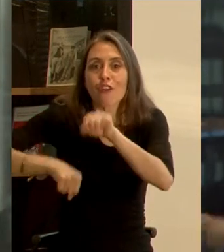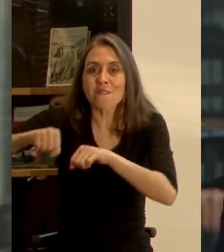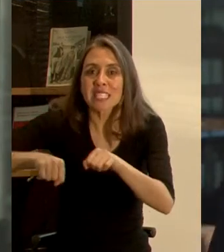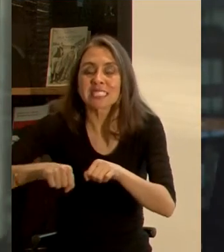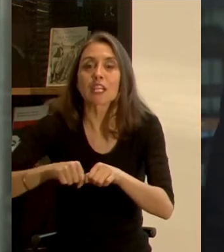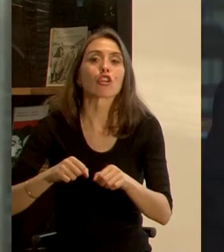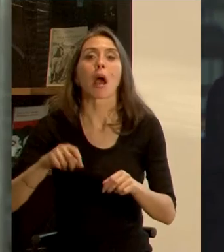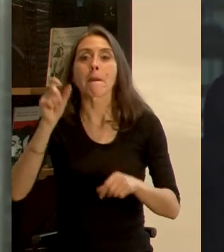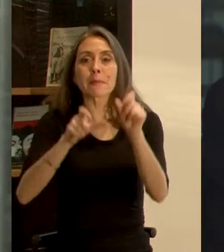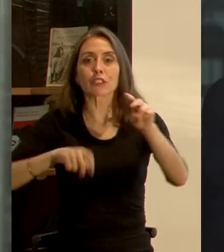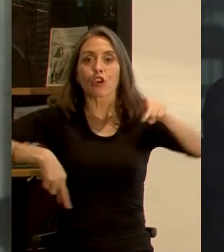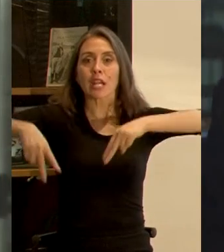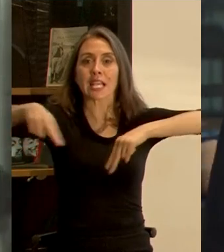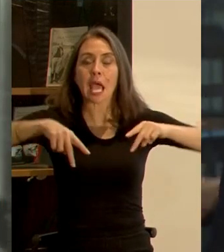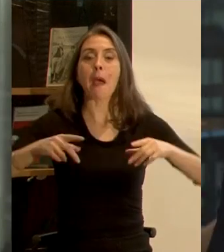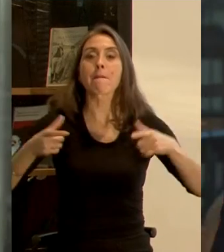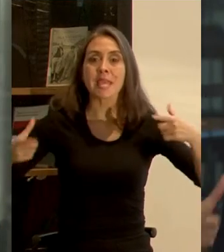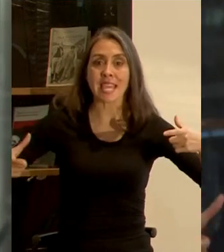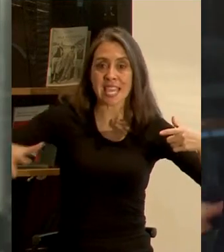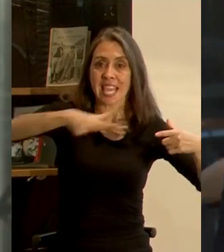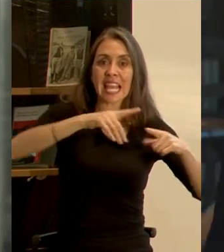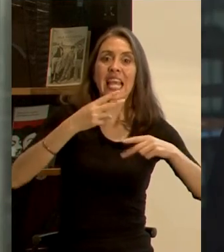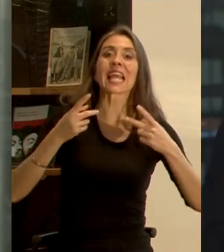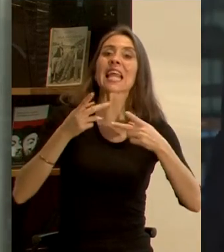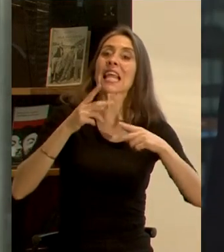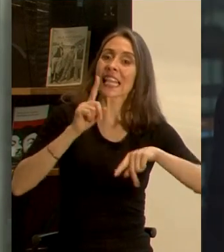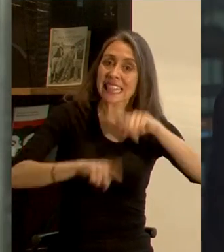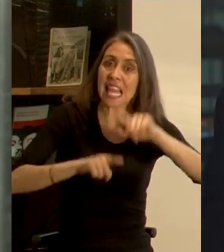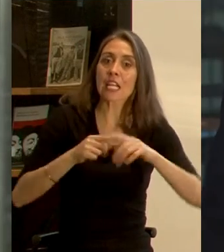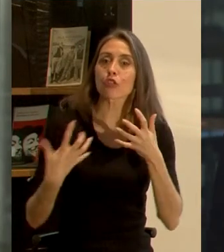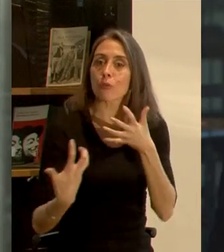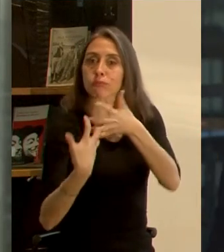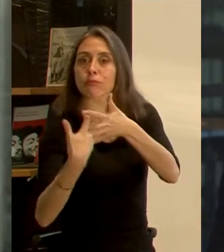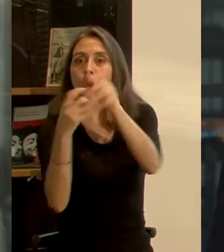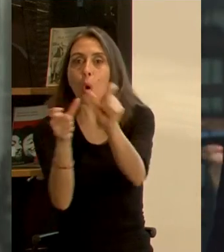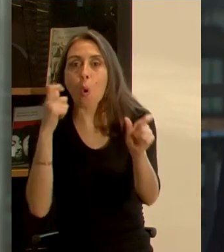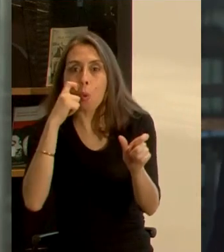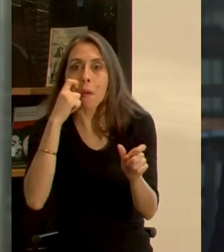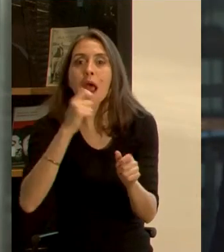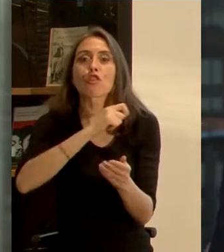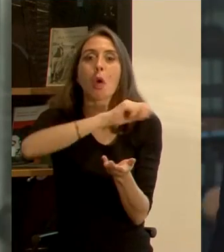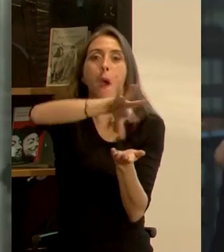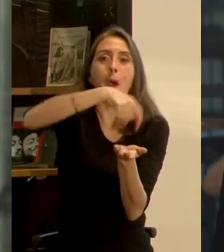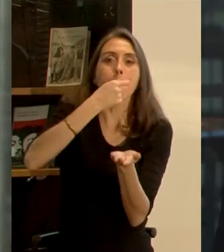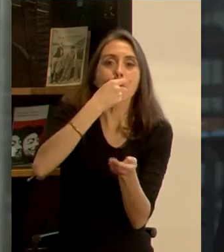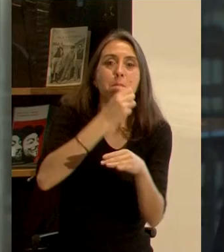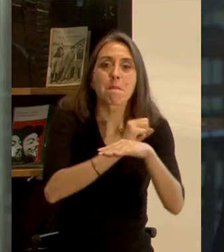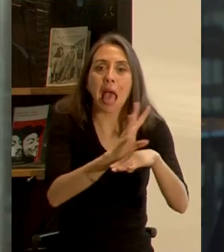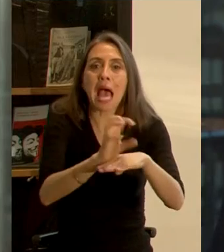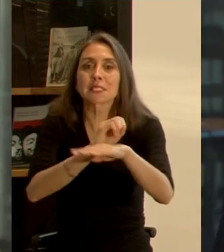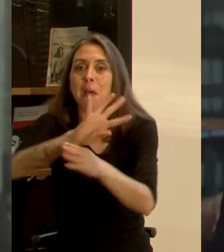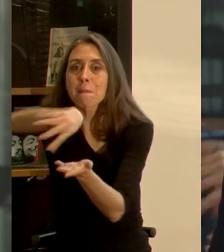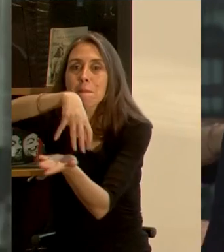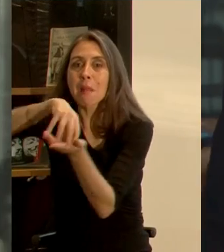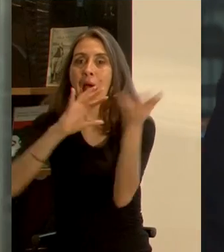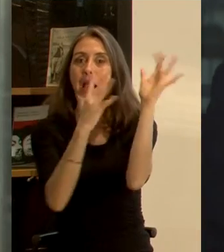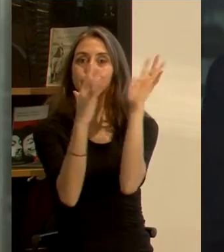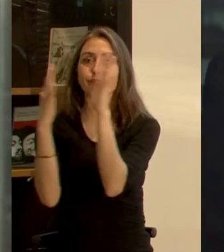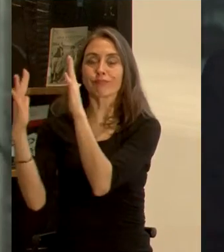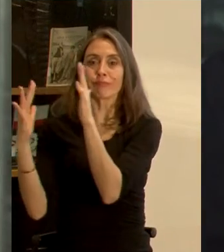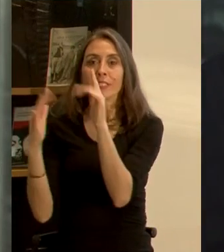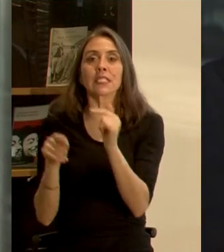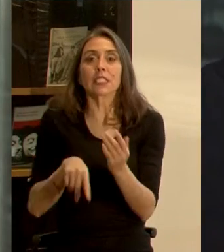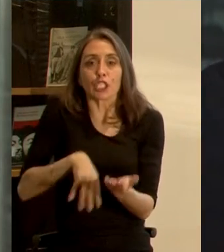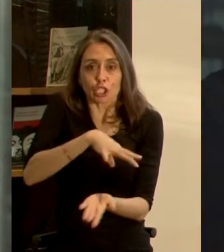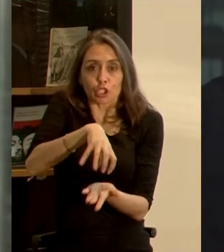caminar, si los territorios son amables, si los territorios tienen áreas verdes. Bueno, y por lo tanto, la ciudad hoy día cumple una